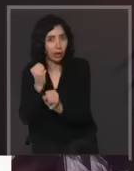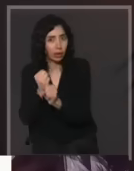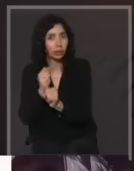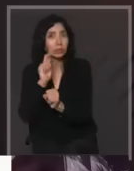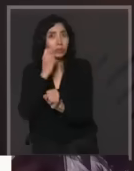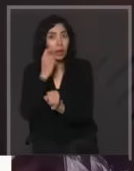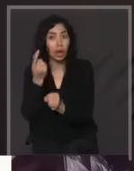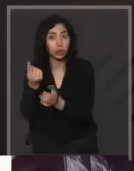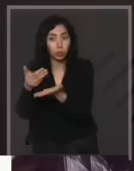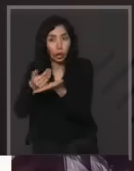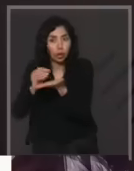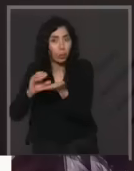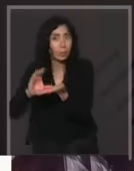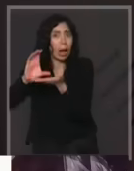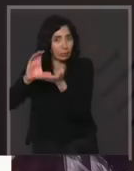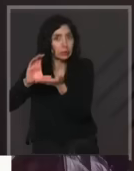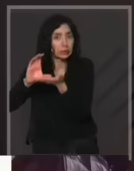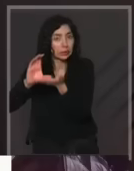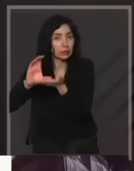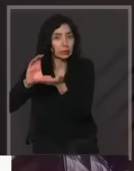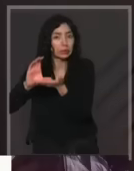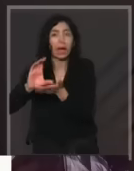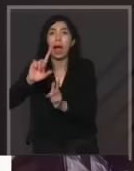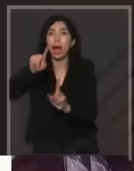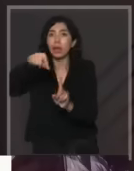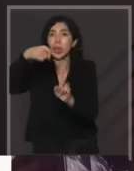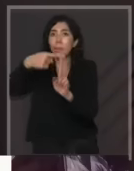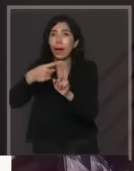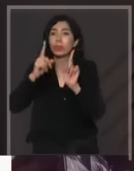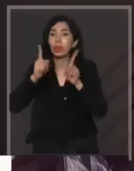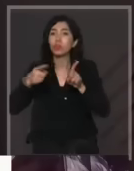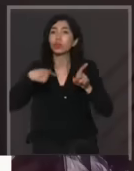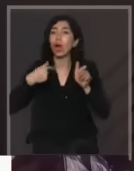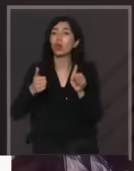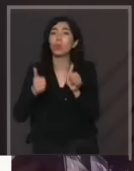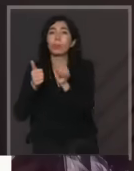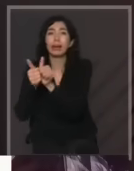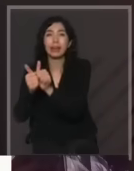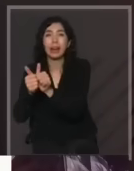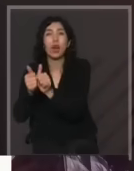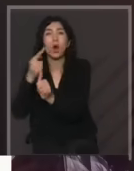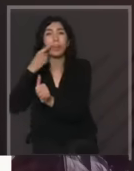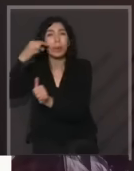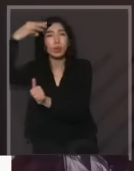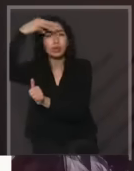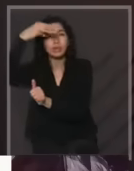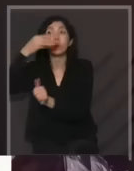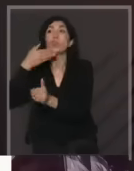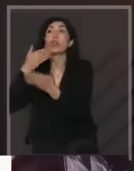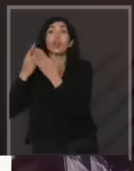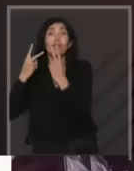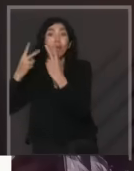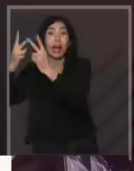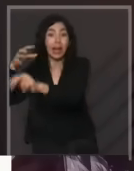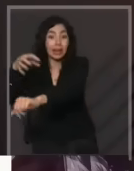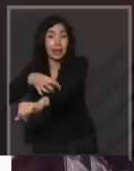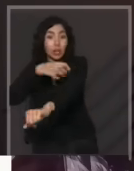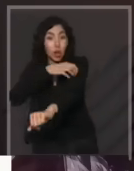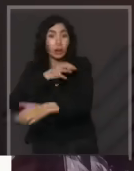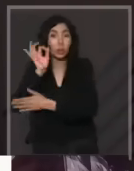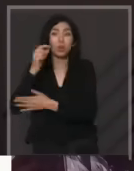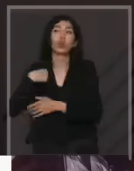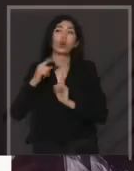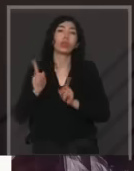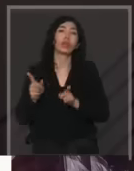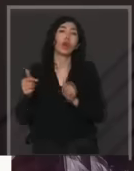de mi remuneración y además tendría que acompañar al subsecretario en sus salidas a regiones y en todas las reuniones que tenga el subsecretario,